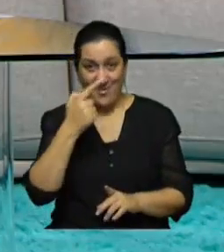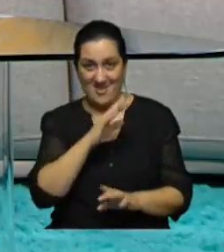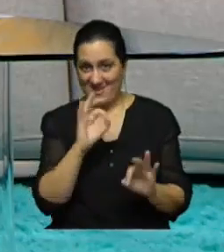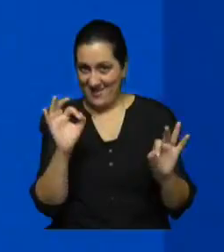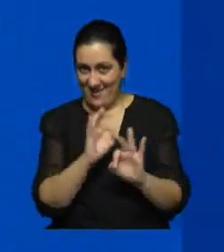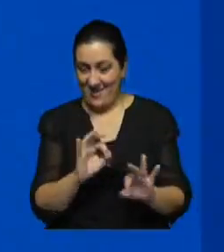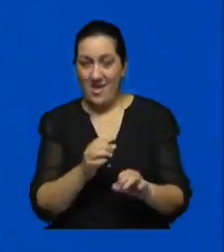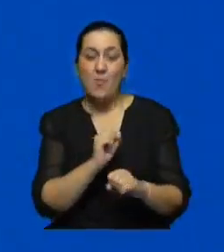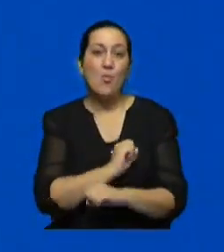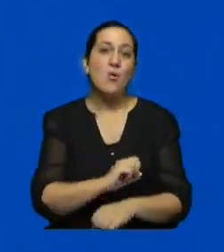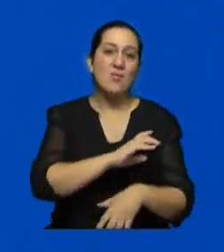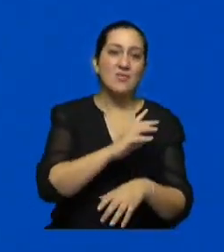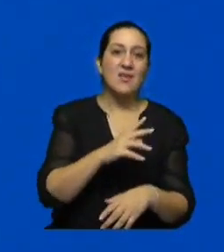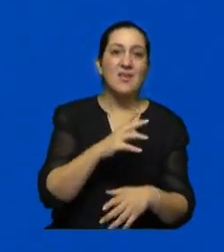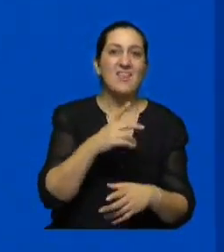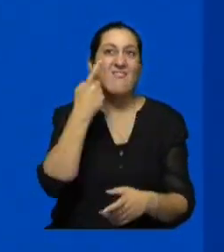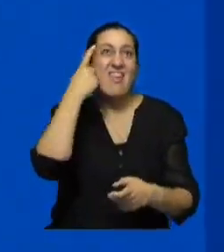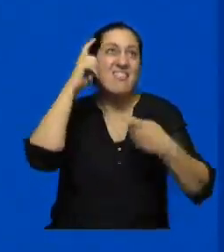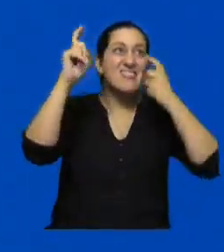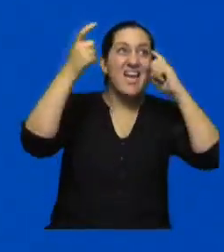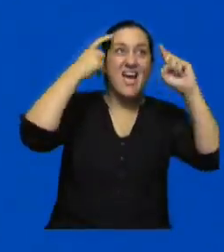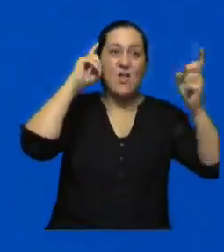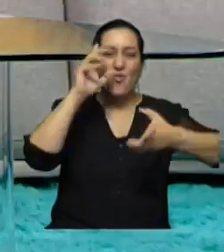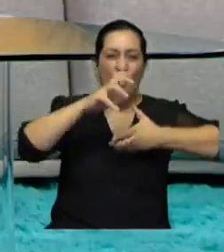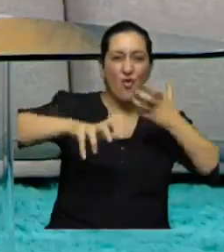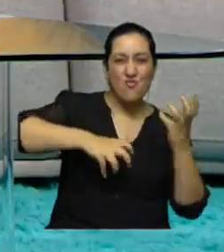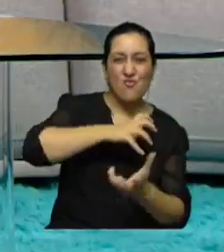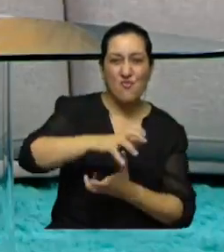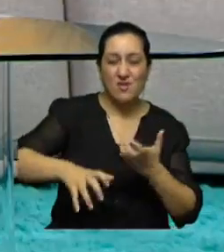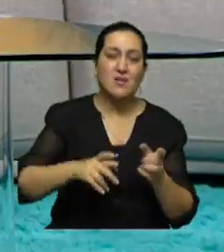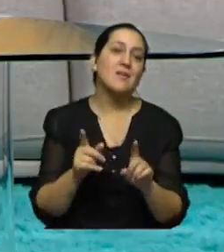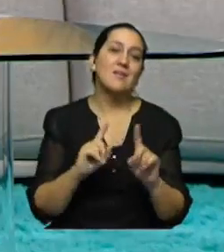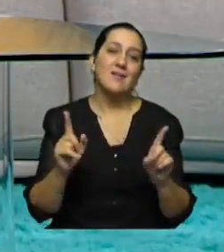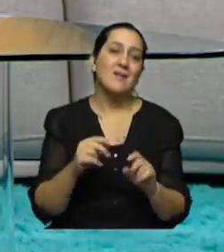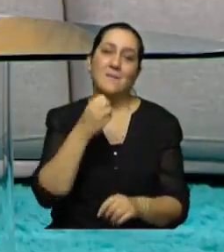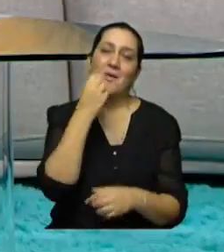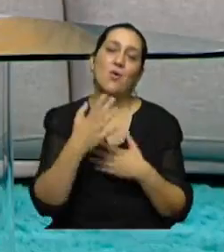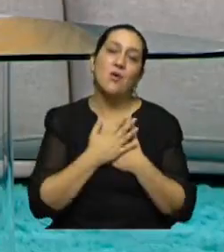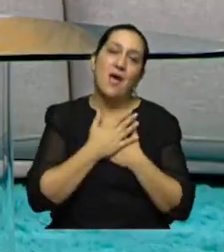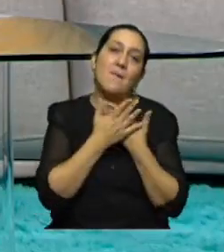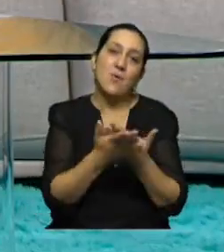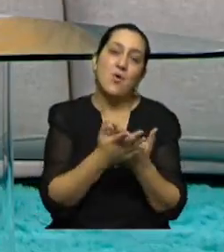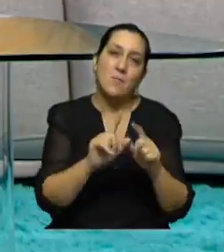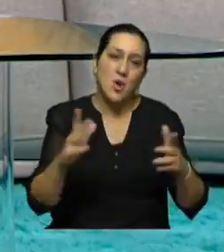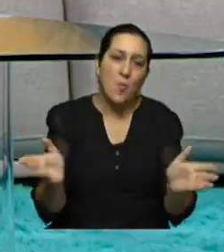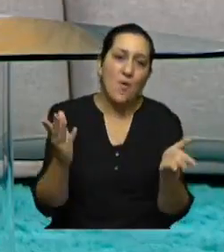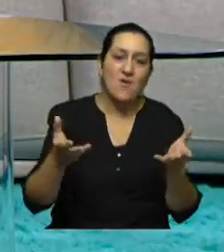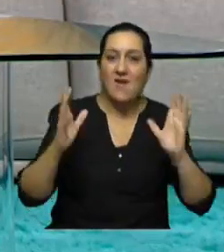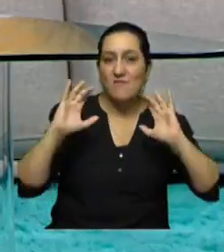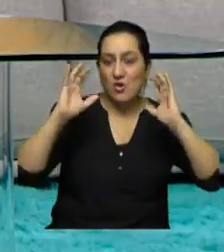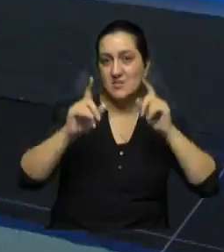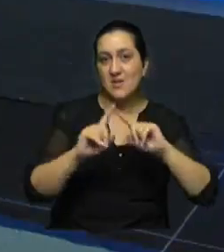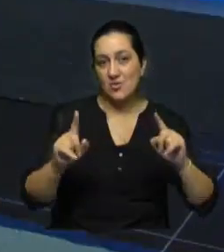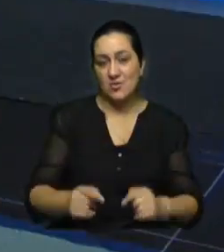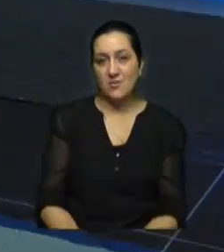entre nosotros, algún secreto viejo. Todo que sea amorcito. Basta de promover la violencia. Pero el amor en esta red